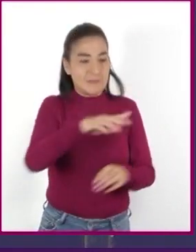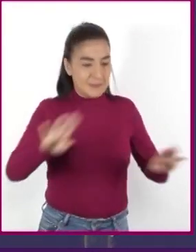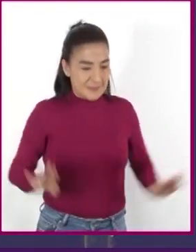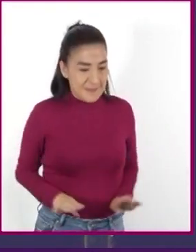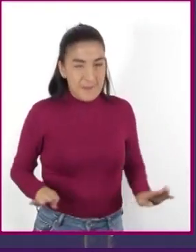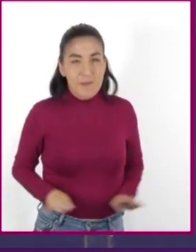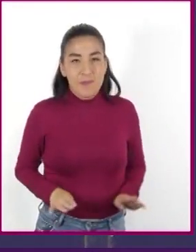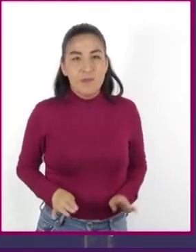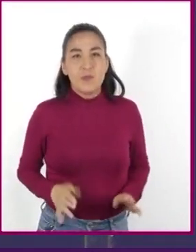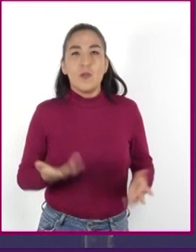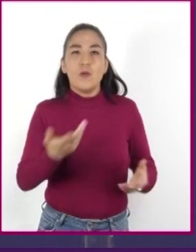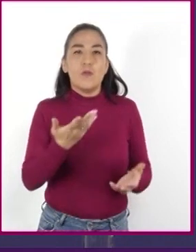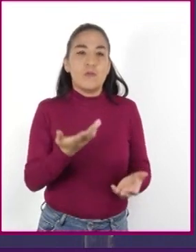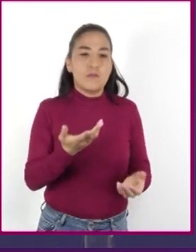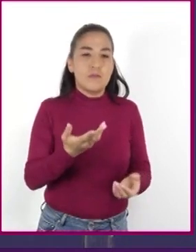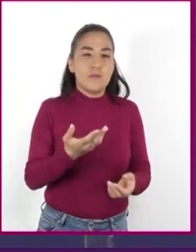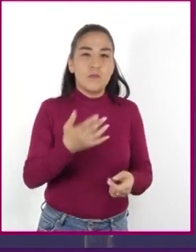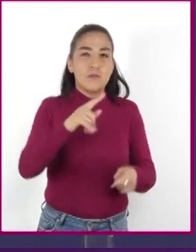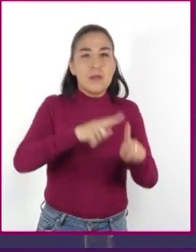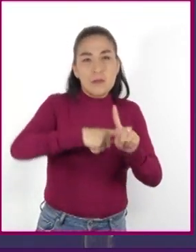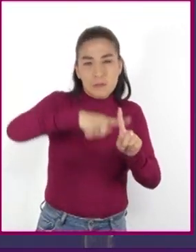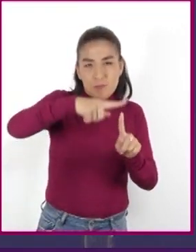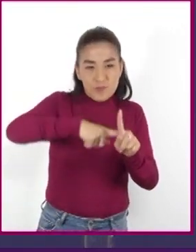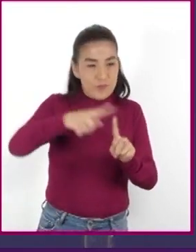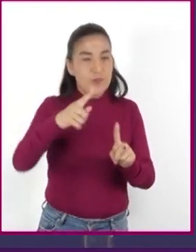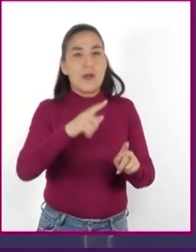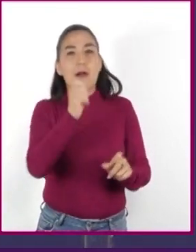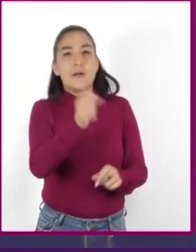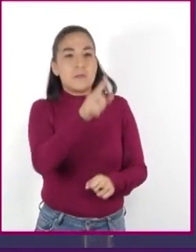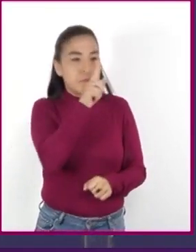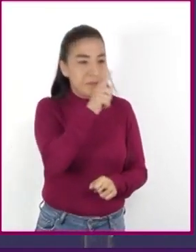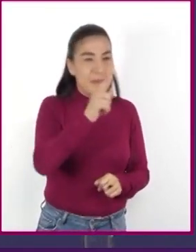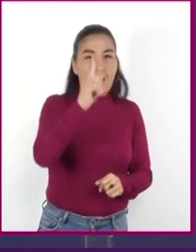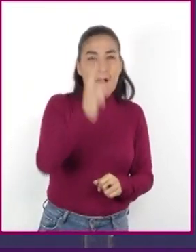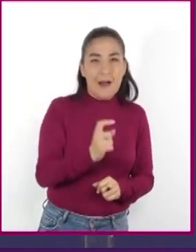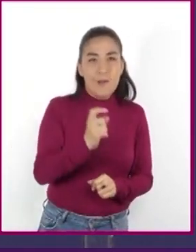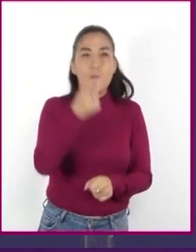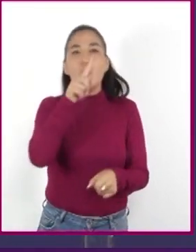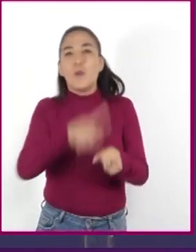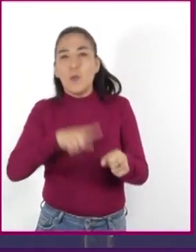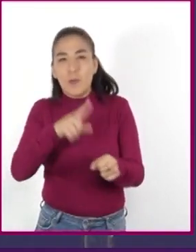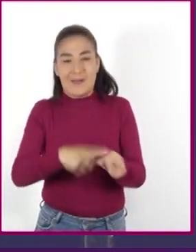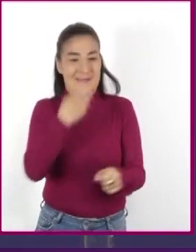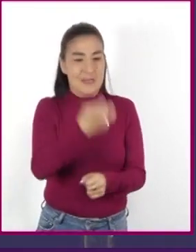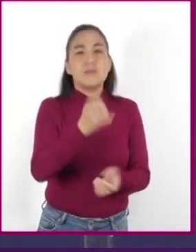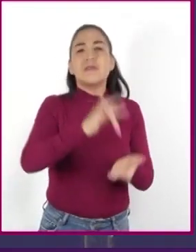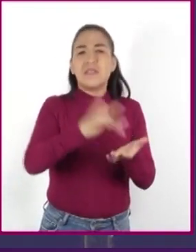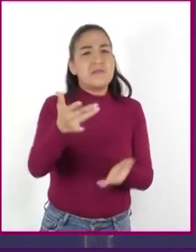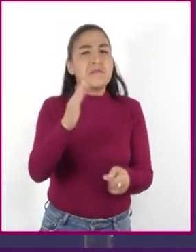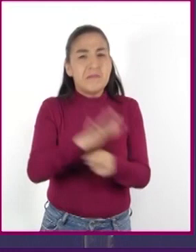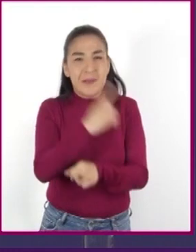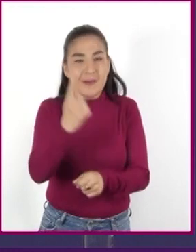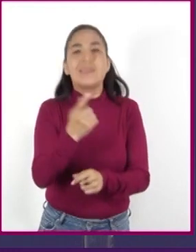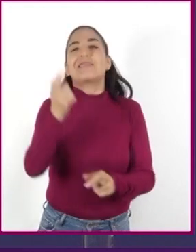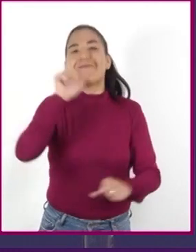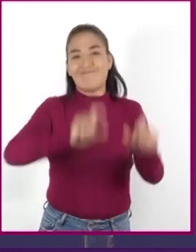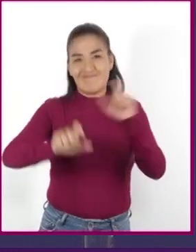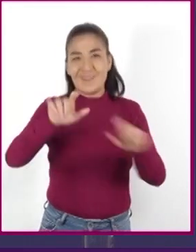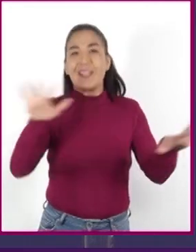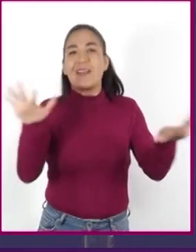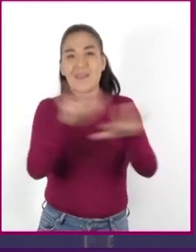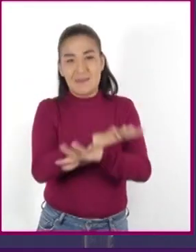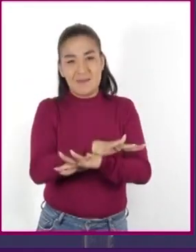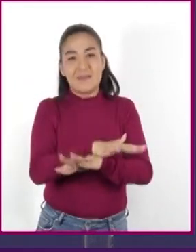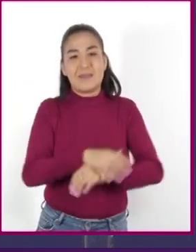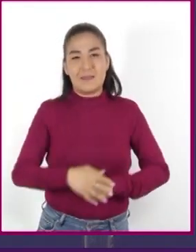el estado de agregación, la temperatura de fusión o el color, y esto se debe a las reacciones químicas, también conocidas